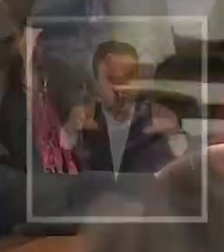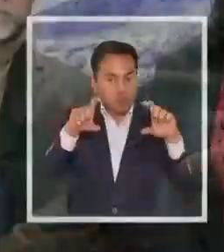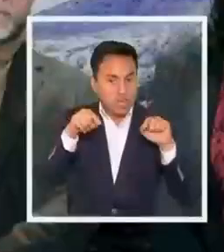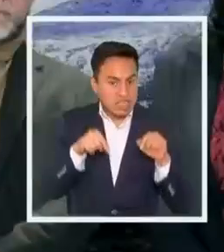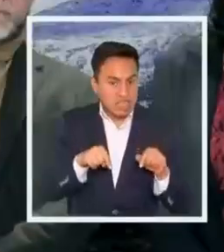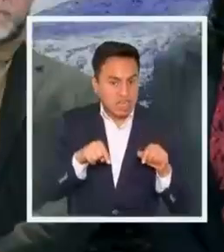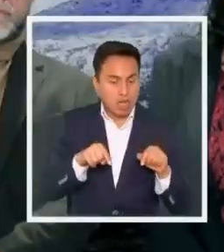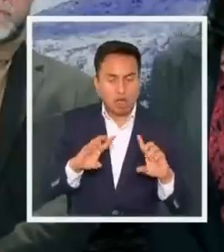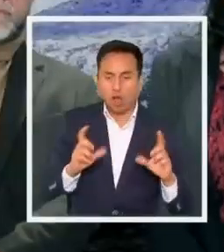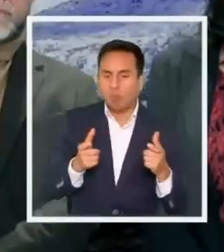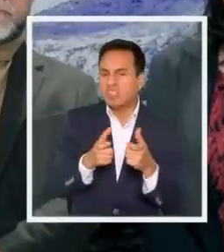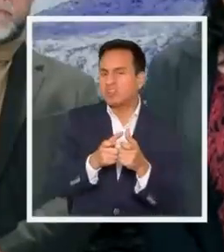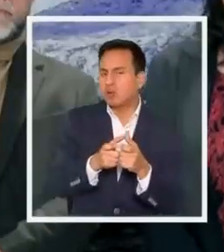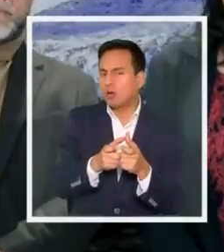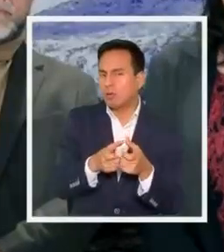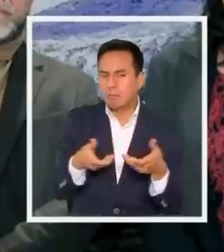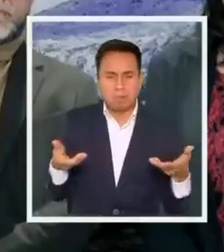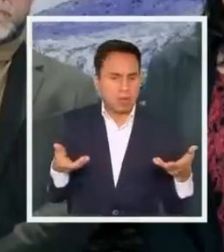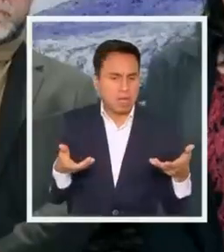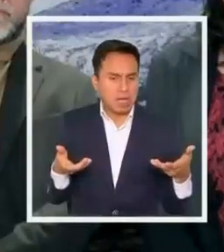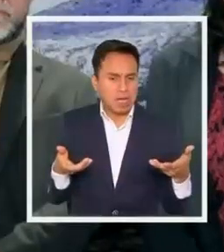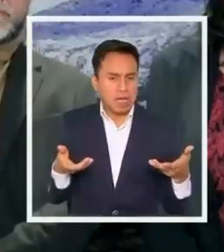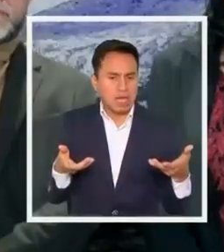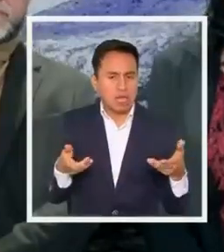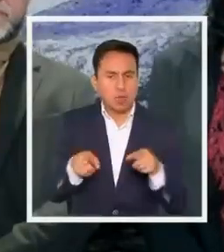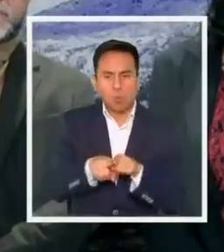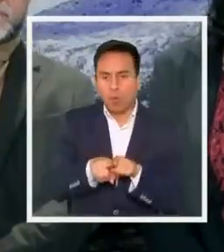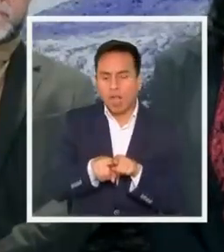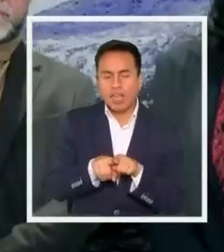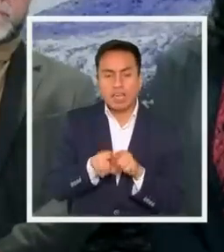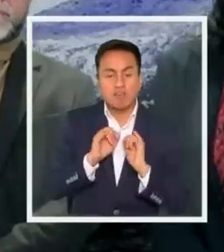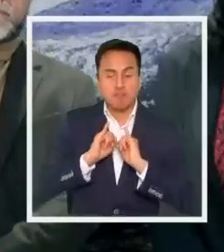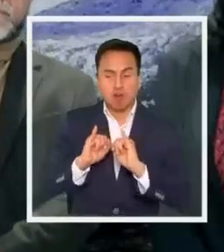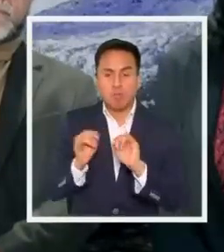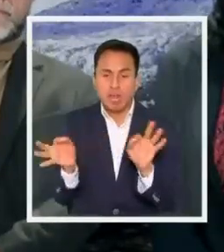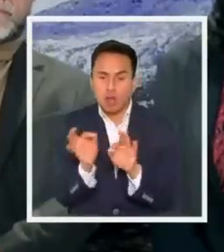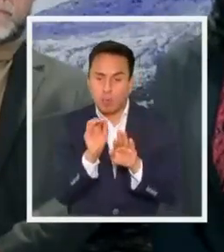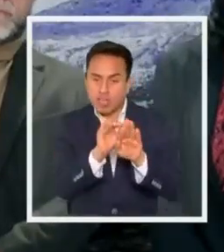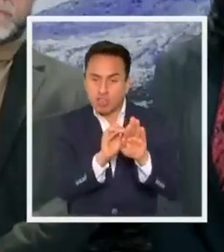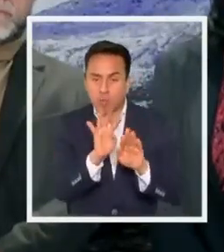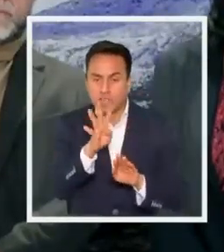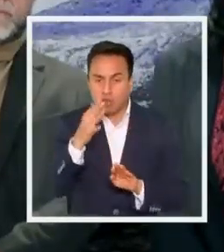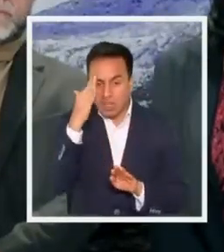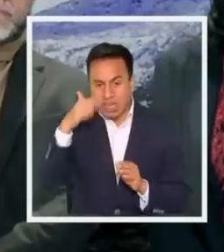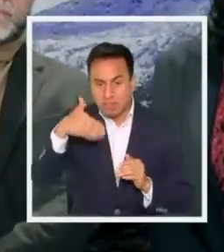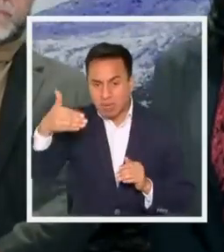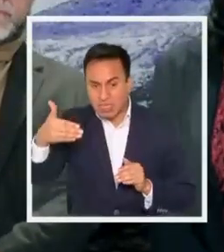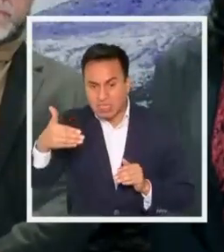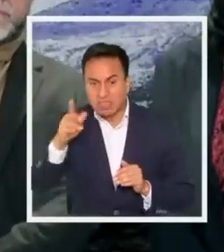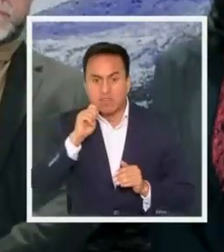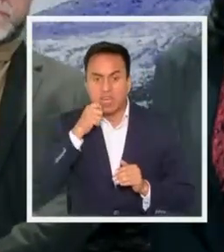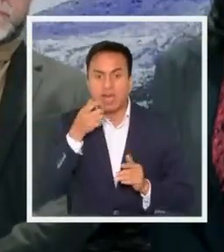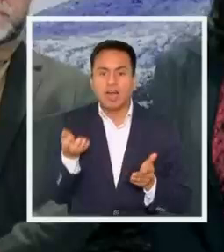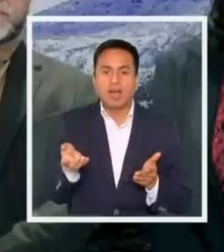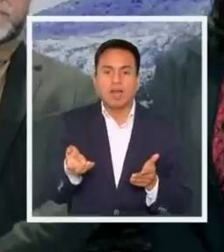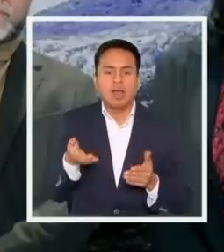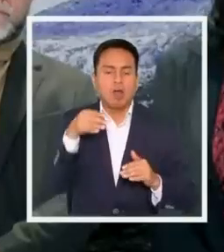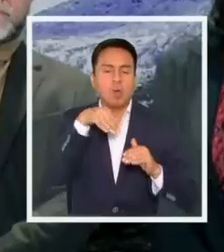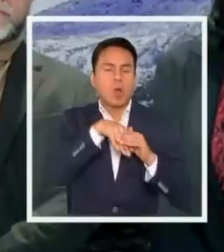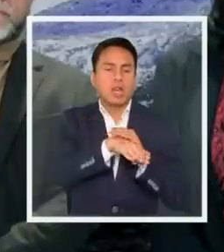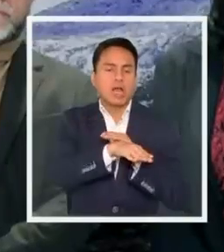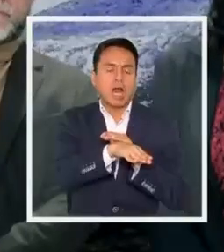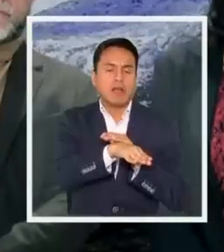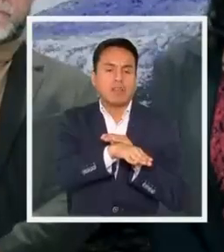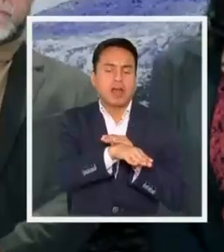Esta no es una comisión cuyo informe y recomendaciones que nos entreguen en 45 días más va a quedar guardada en